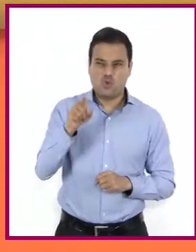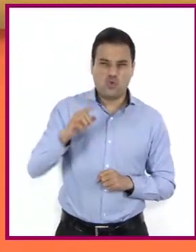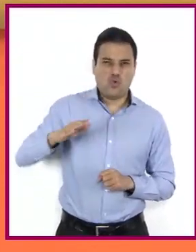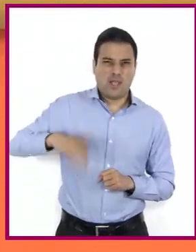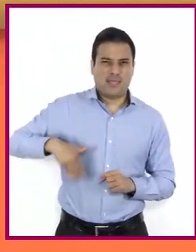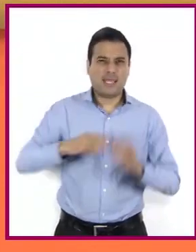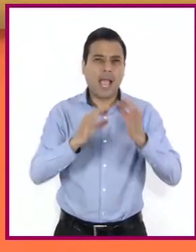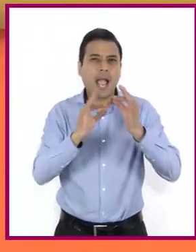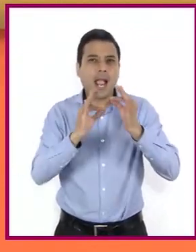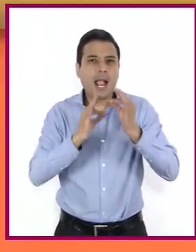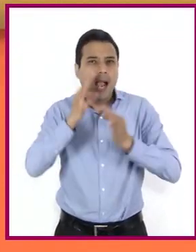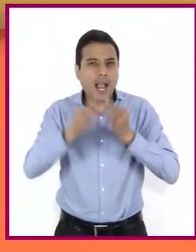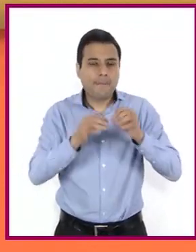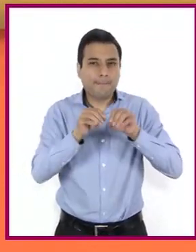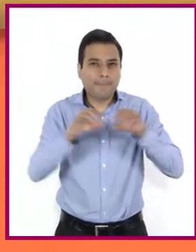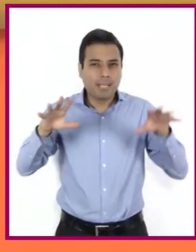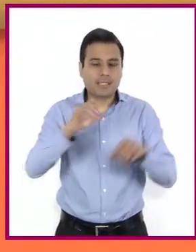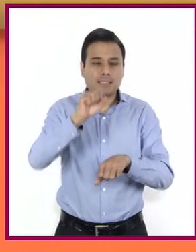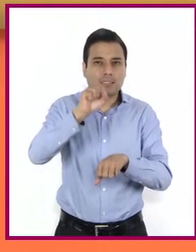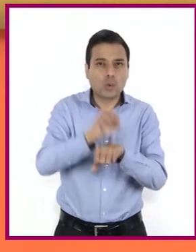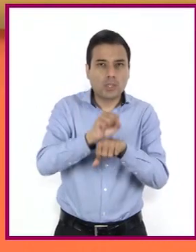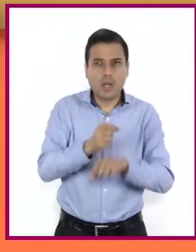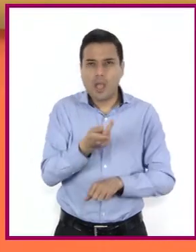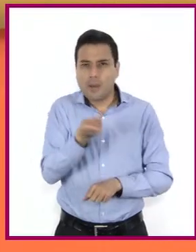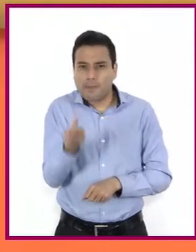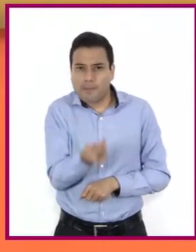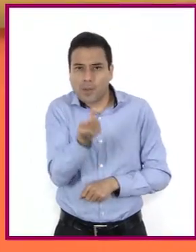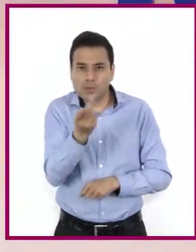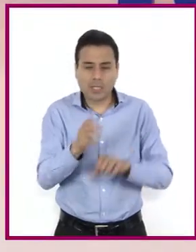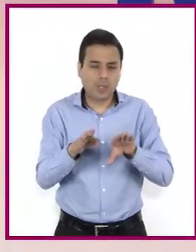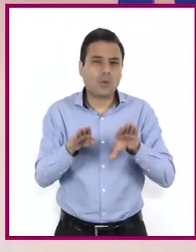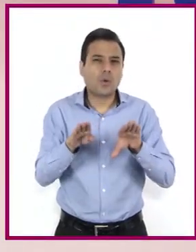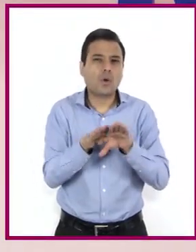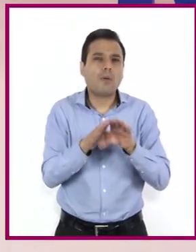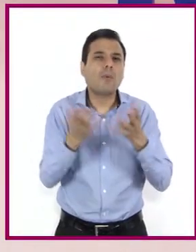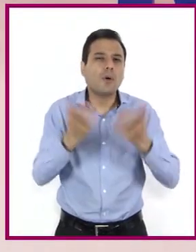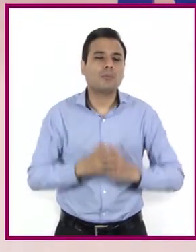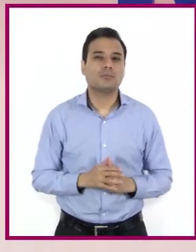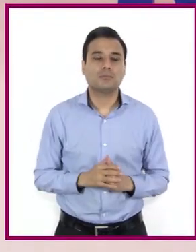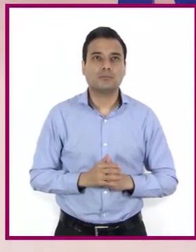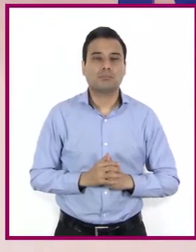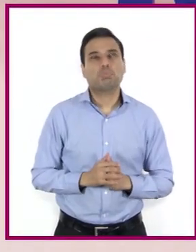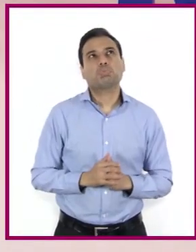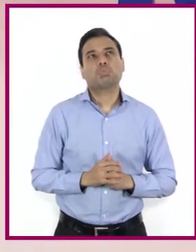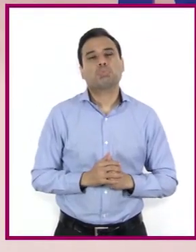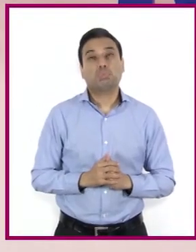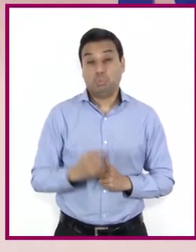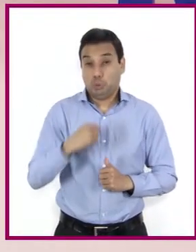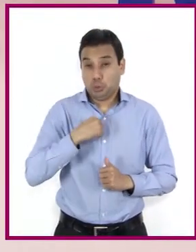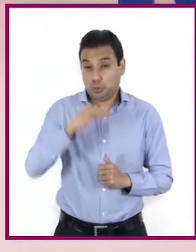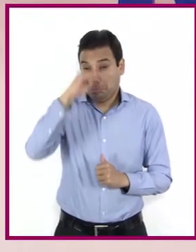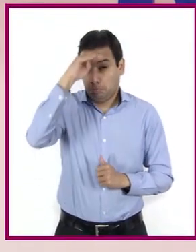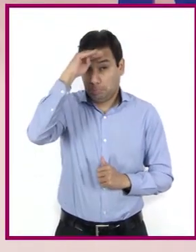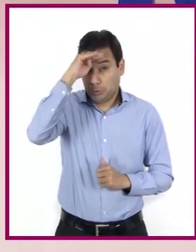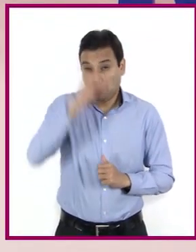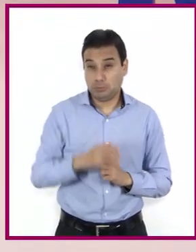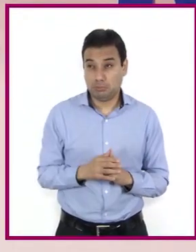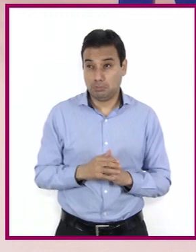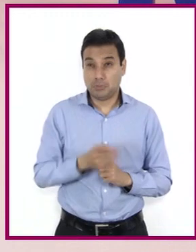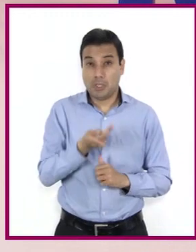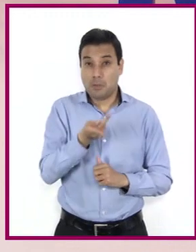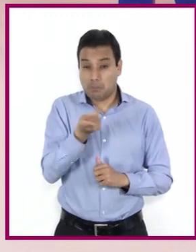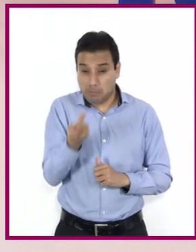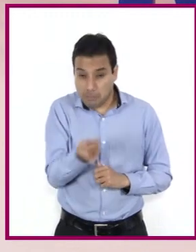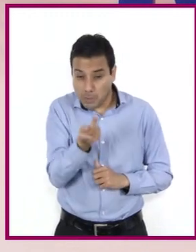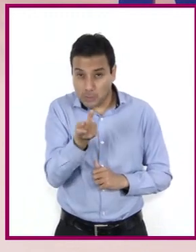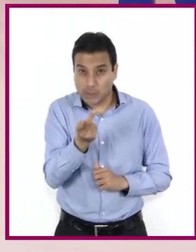secundaria, ¿cómo realizarías una encuesta para saber si funcionó? Pues, profesora, pienso que la encuesta podría incluir